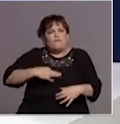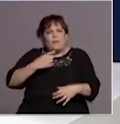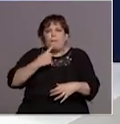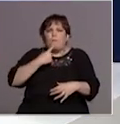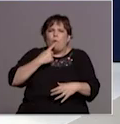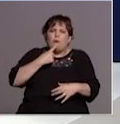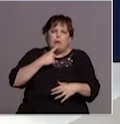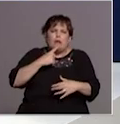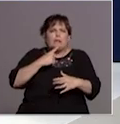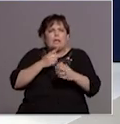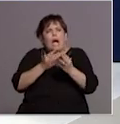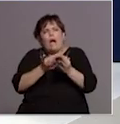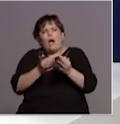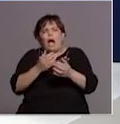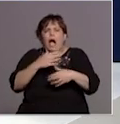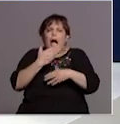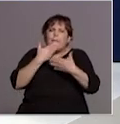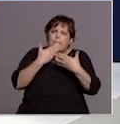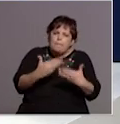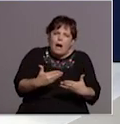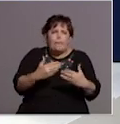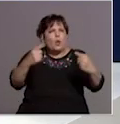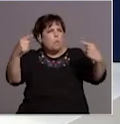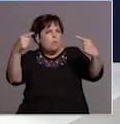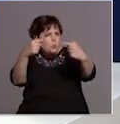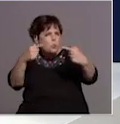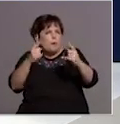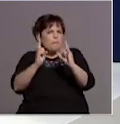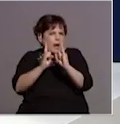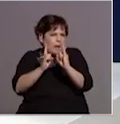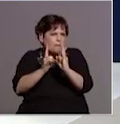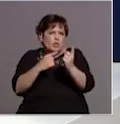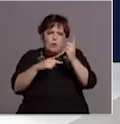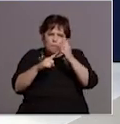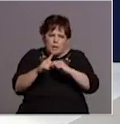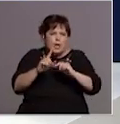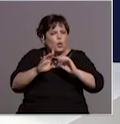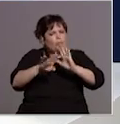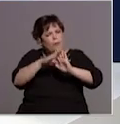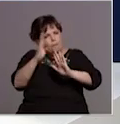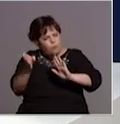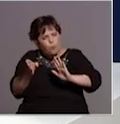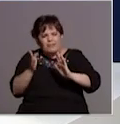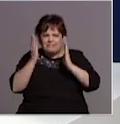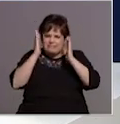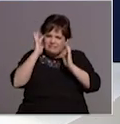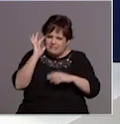civilizada compartidos que si bien se oponían y se enfrentaban en el parlamento sabían después